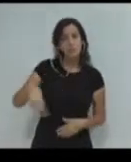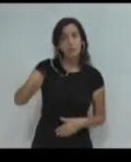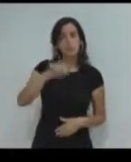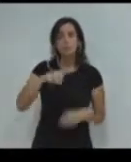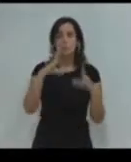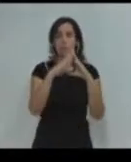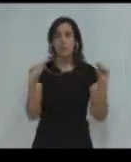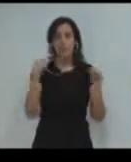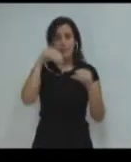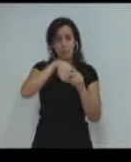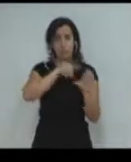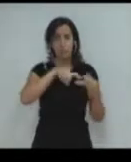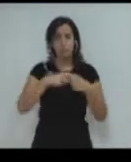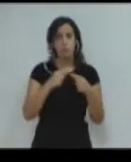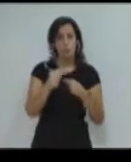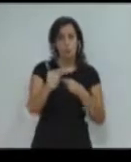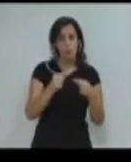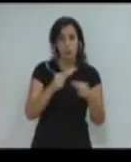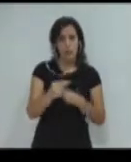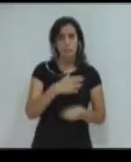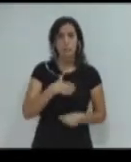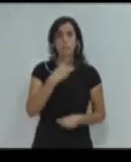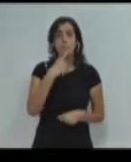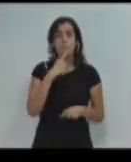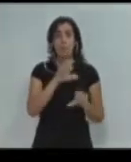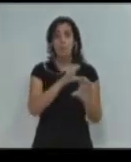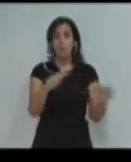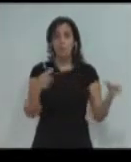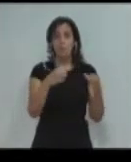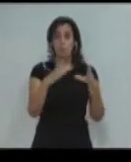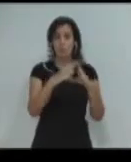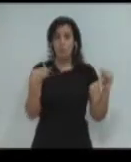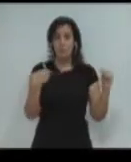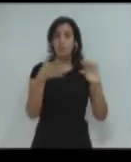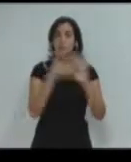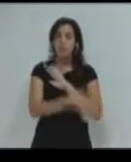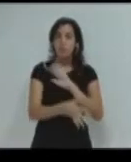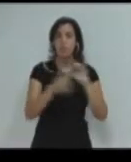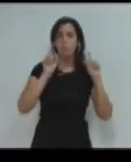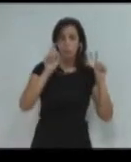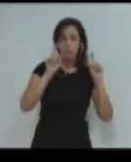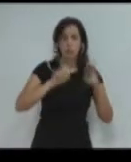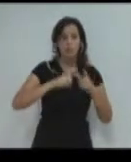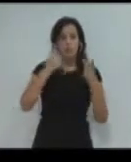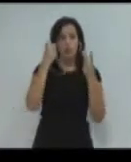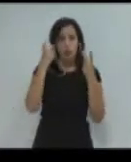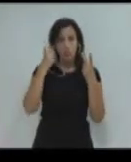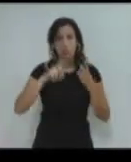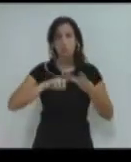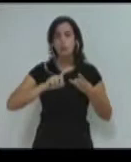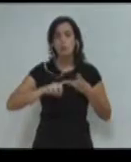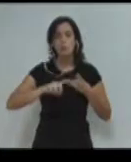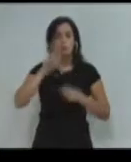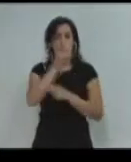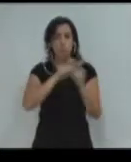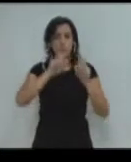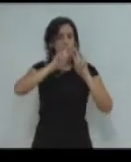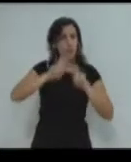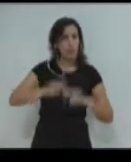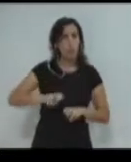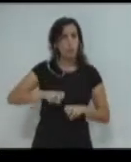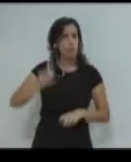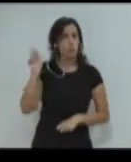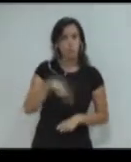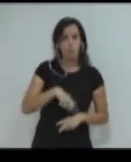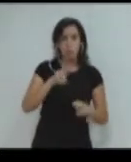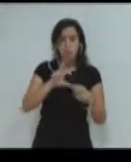universitaria de la UNED. Cuando se refiere a toda la comunidad universitaria de la UNED es a los profesores, a los alumnos, al personal investigador, en todo